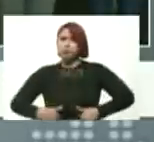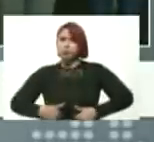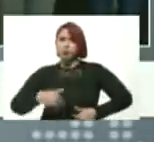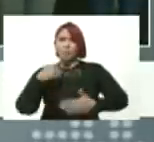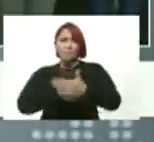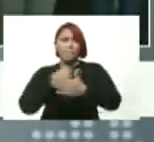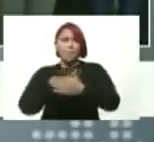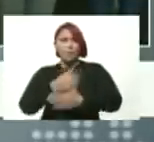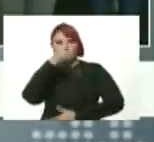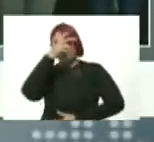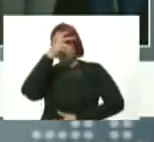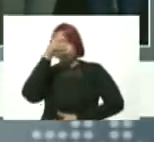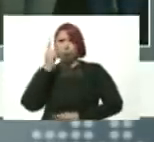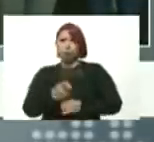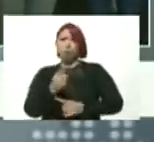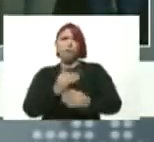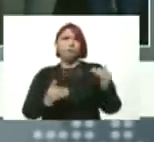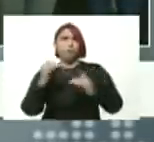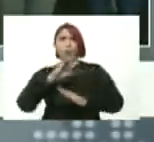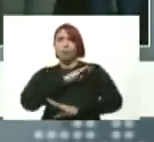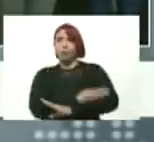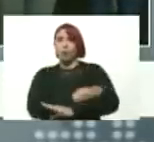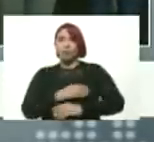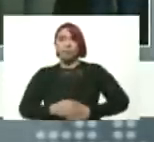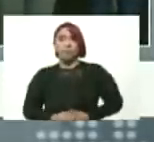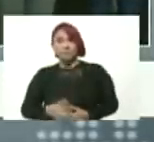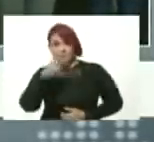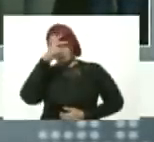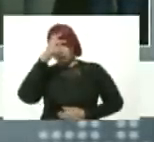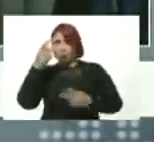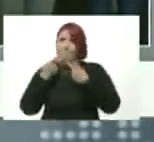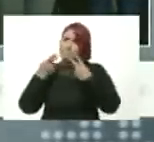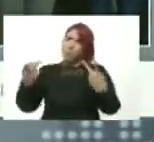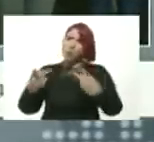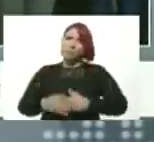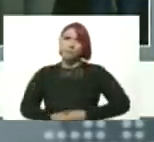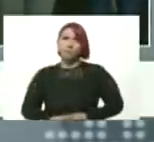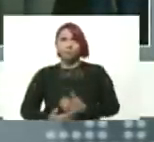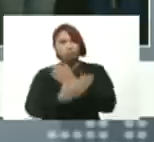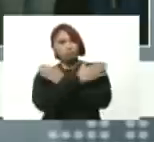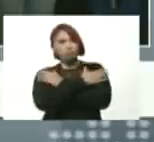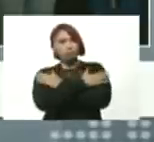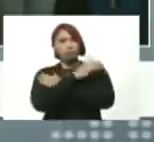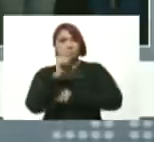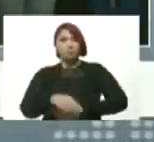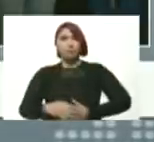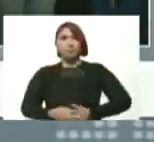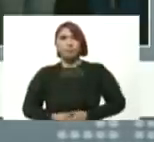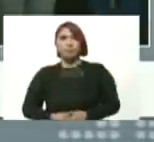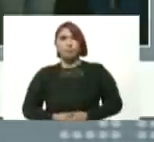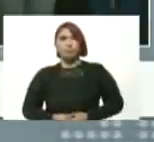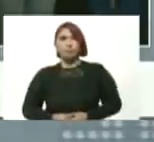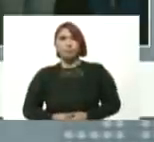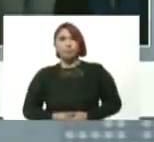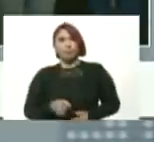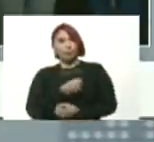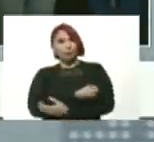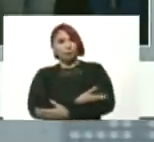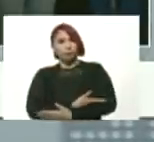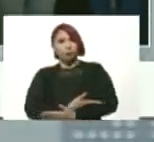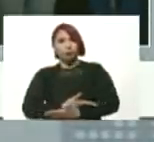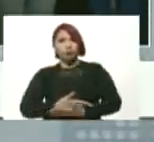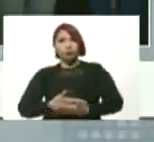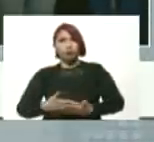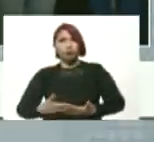falcón invicto a falcón la envió mi mensaje y mi abrazo desde mi sangre falconiana